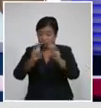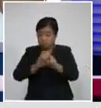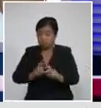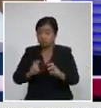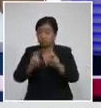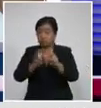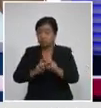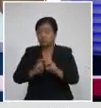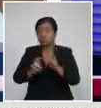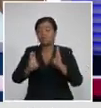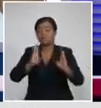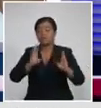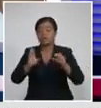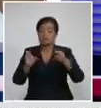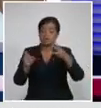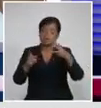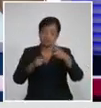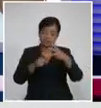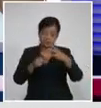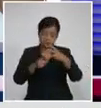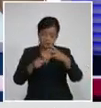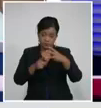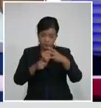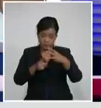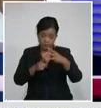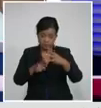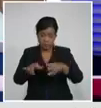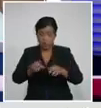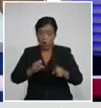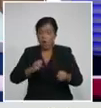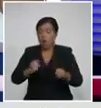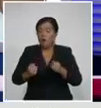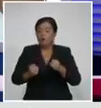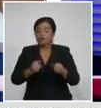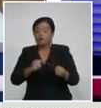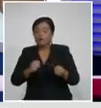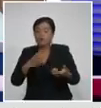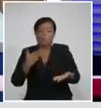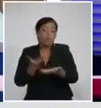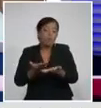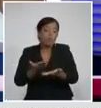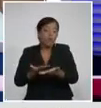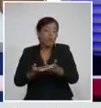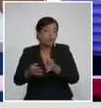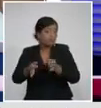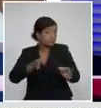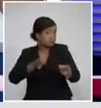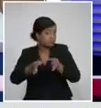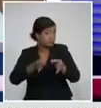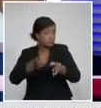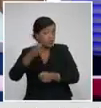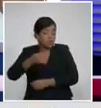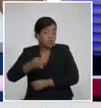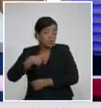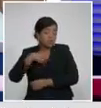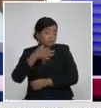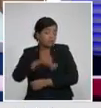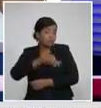3 y los estudios de intervención controlada. Debo decir también que